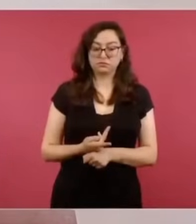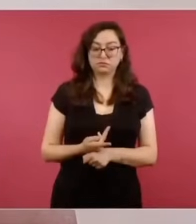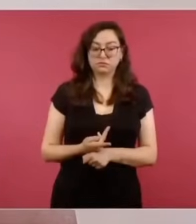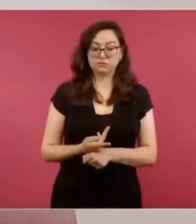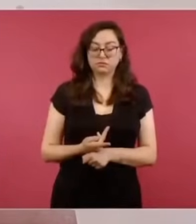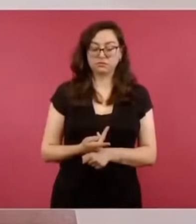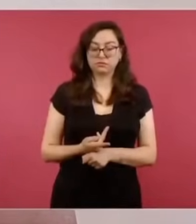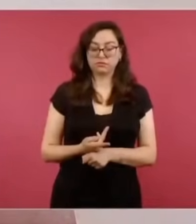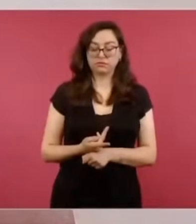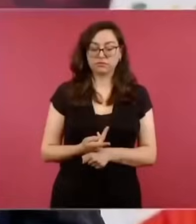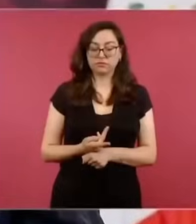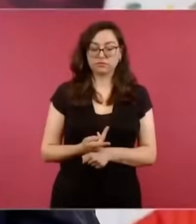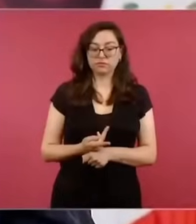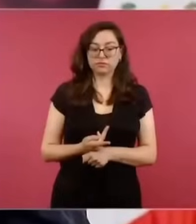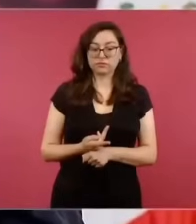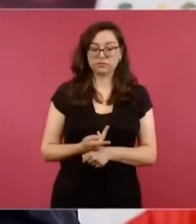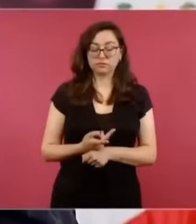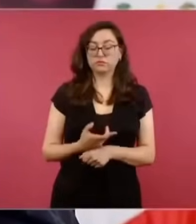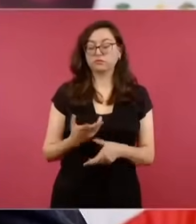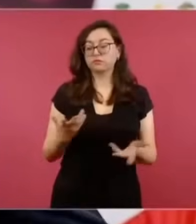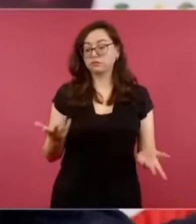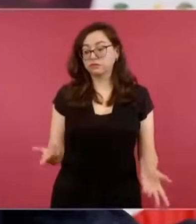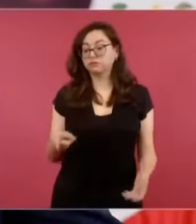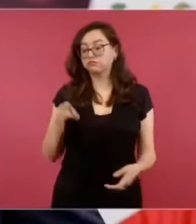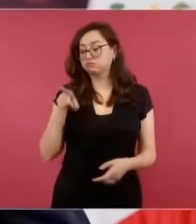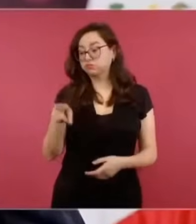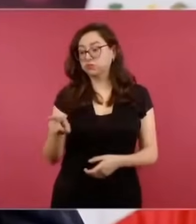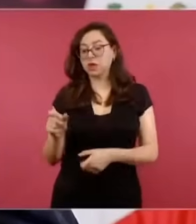se pueda utilizar